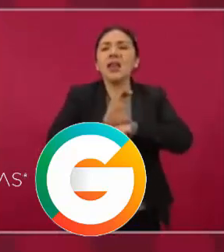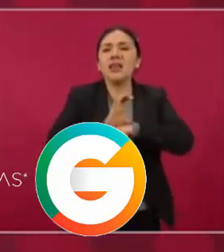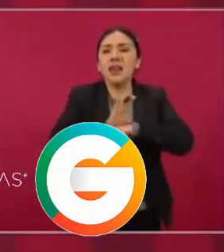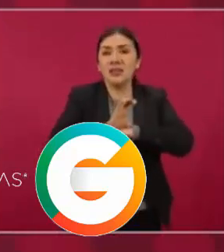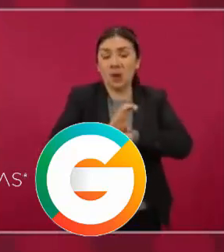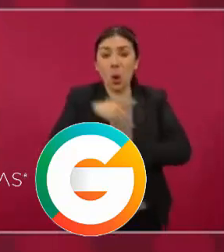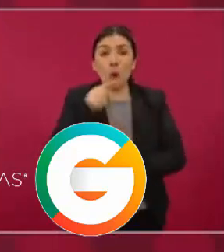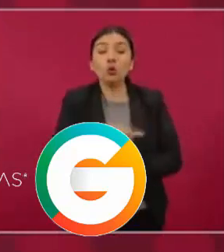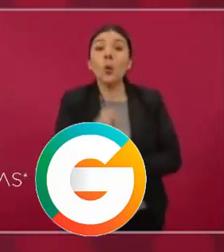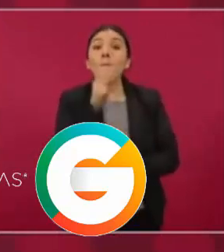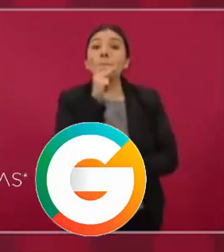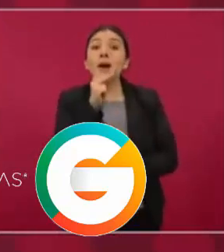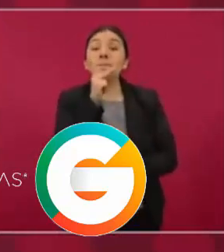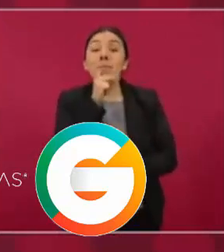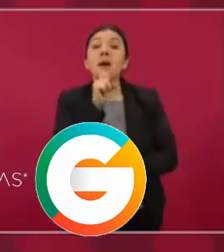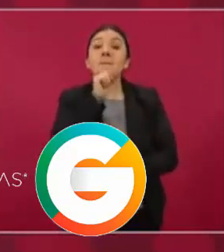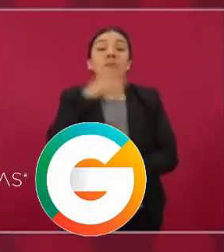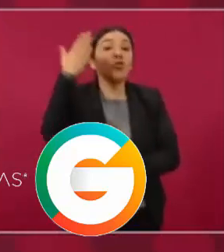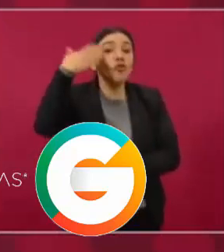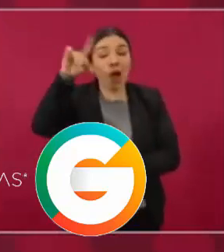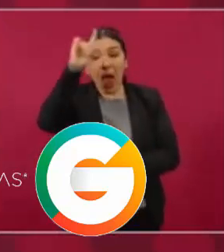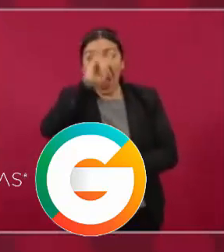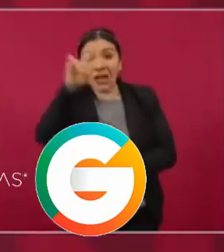Su papá fue asesor de Salinas.